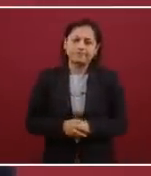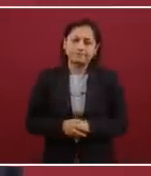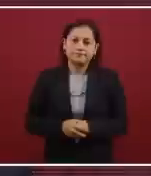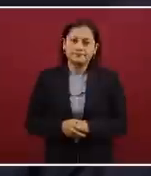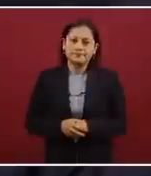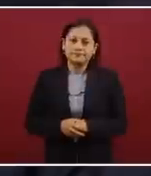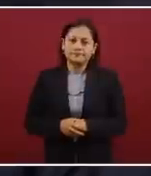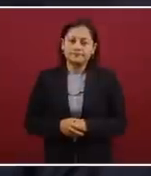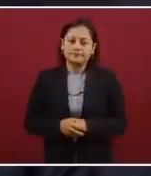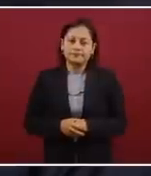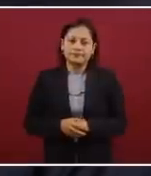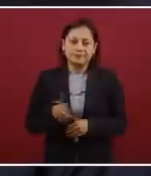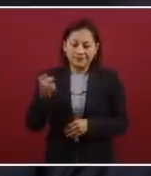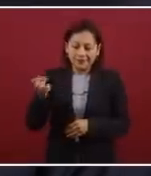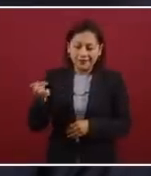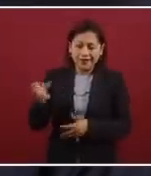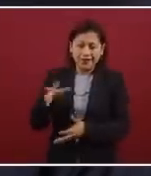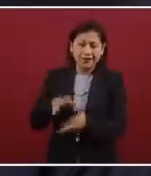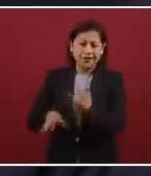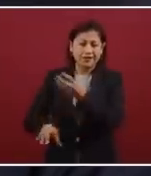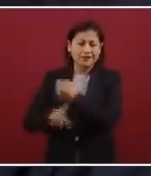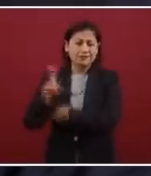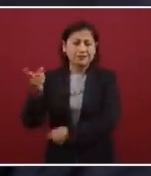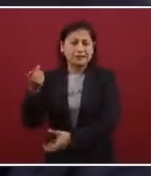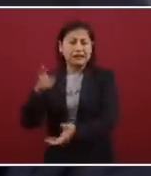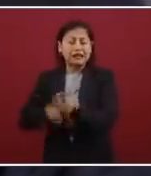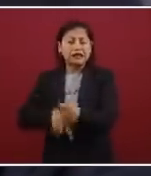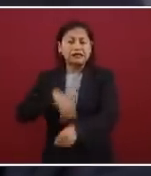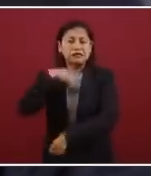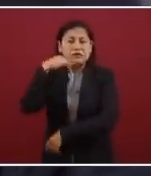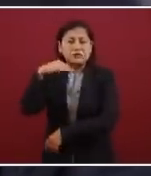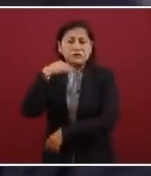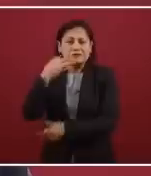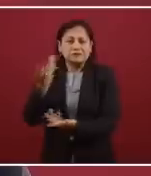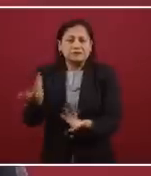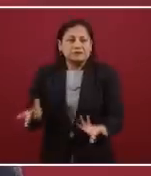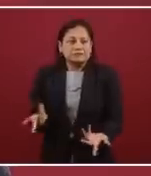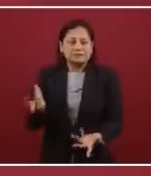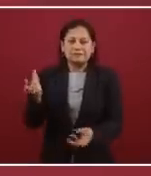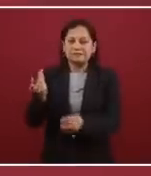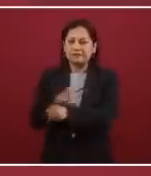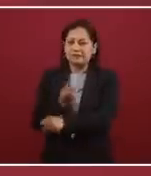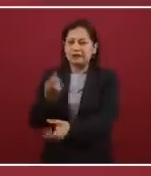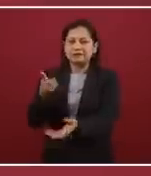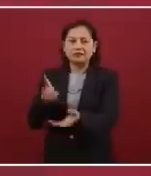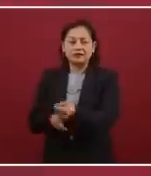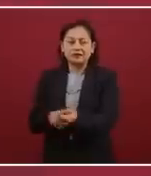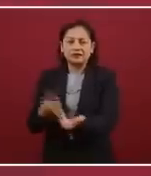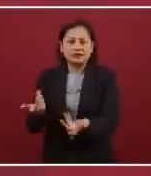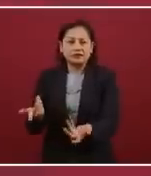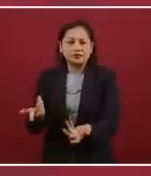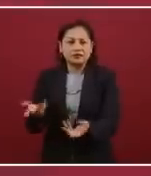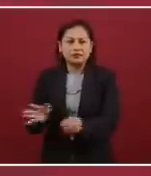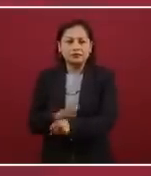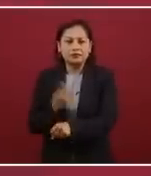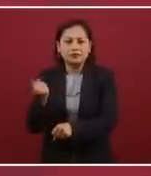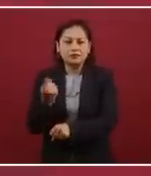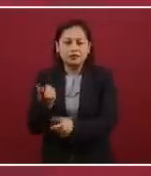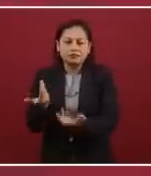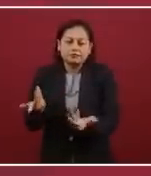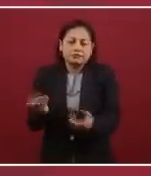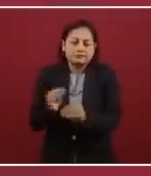Acabar con toda esta corrupción. ¿Por qué se hacían estas cuestiones? Bueno, porque se negociaban en